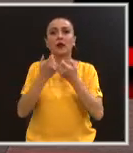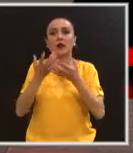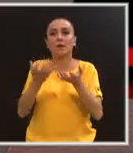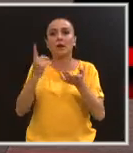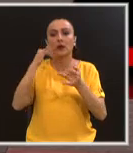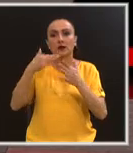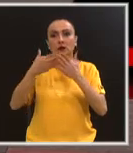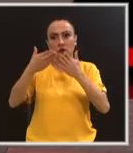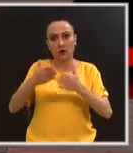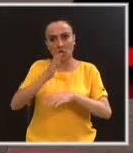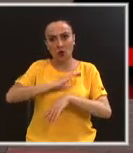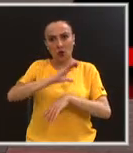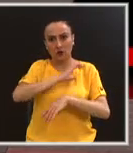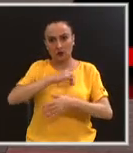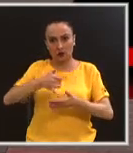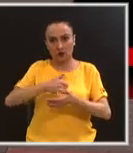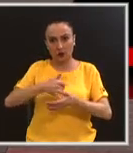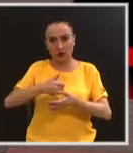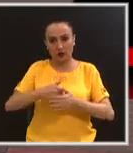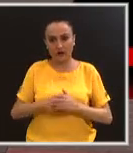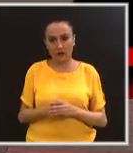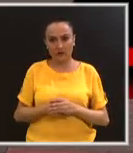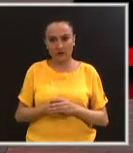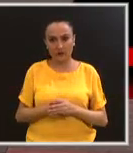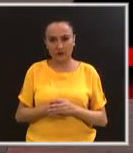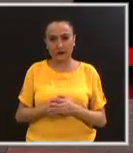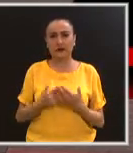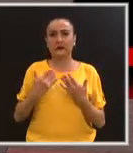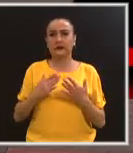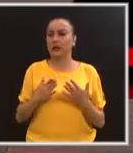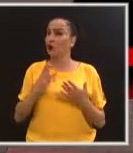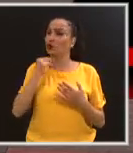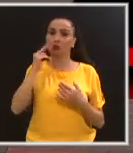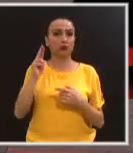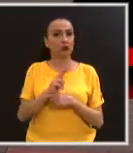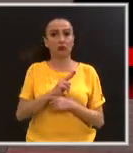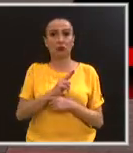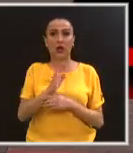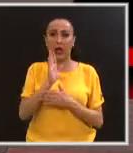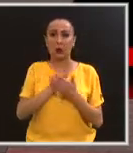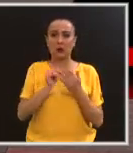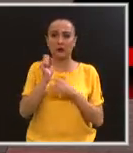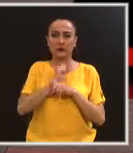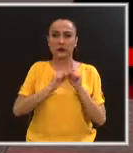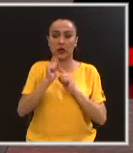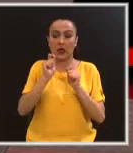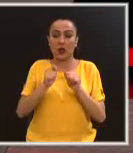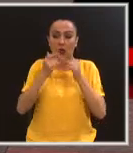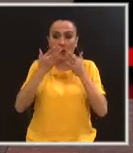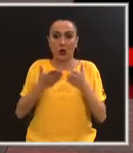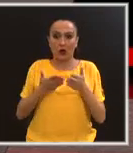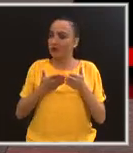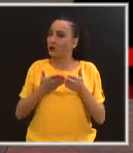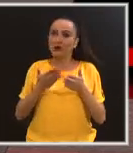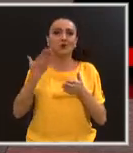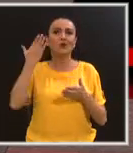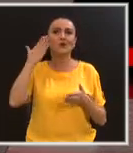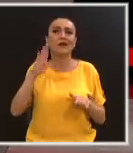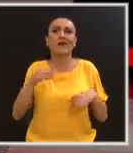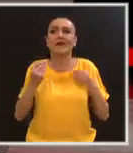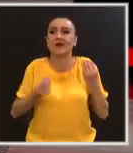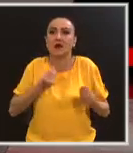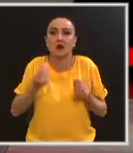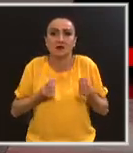estudiantes en condición de vulnerabilidad están sin uso y en algunos casos los educadores no saben ni qué